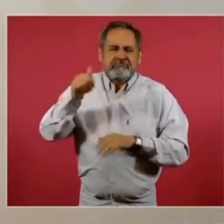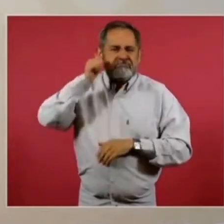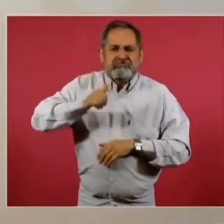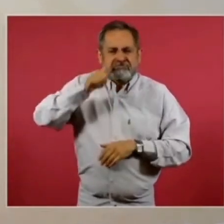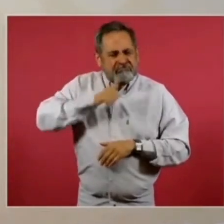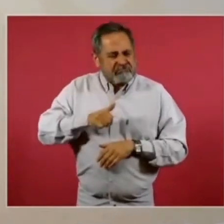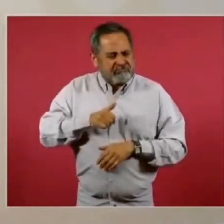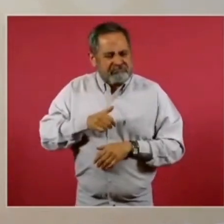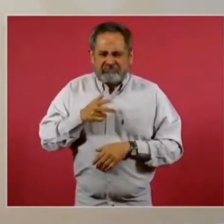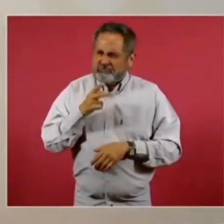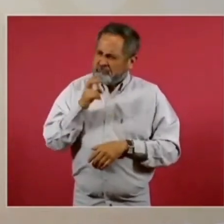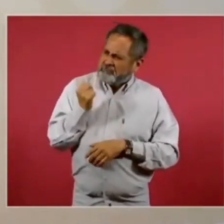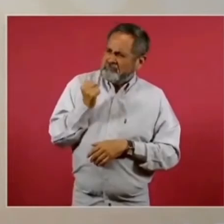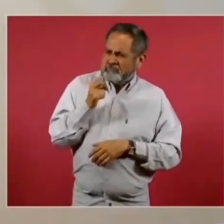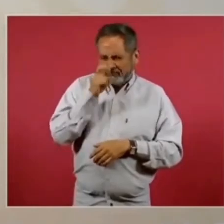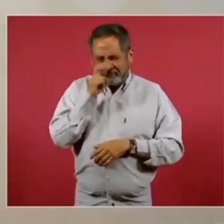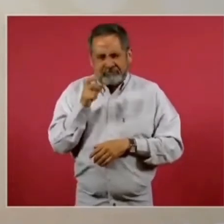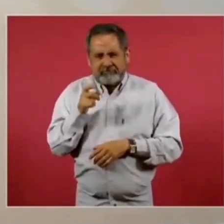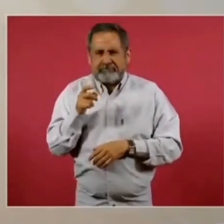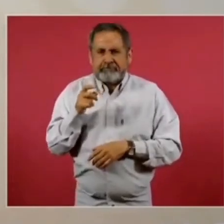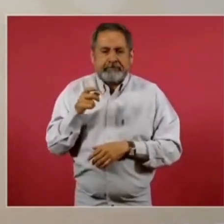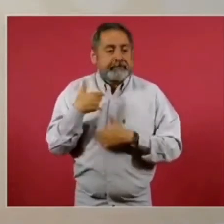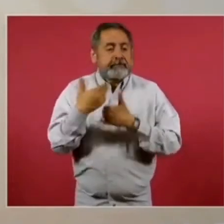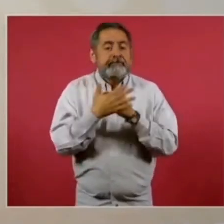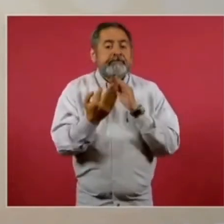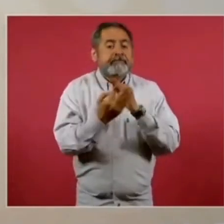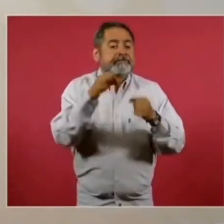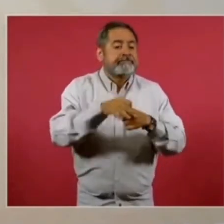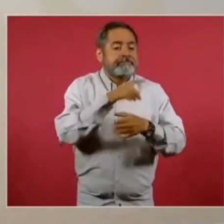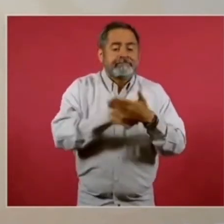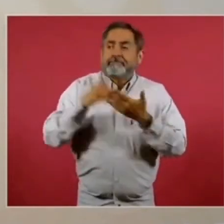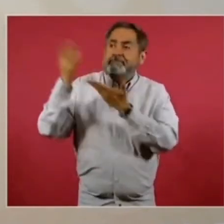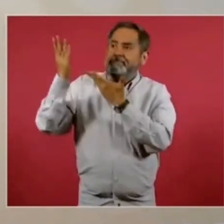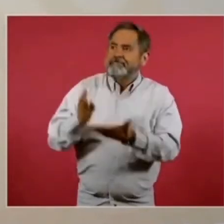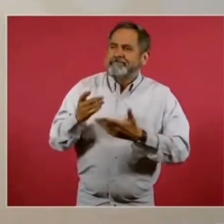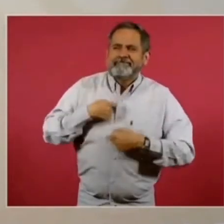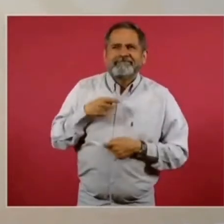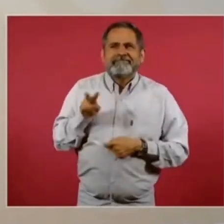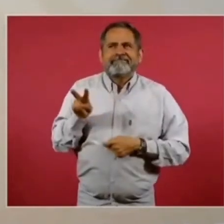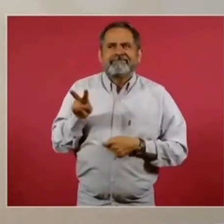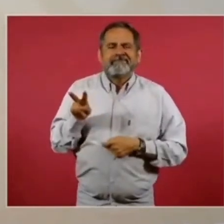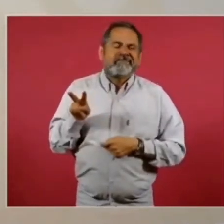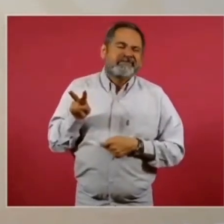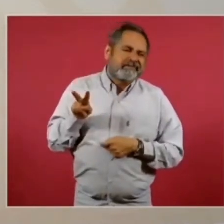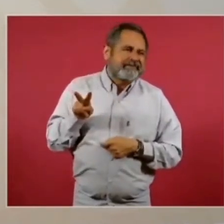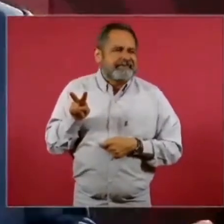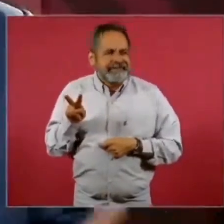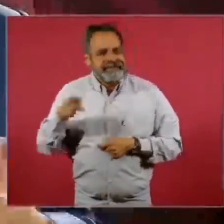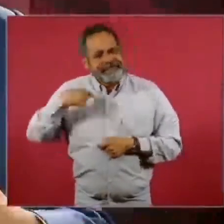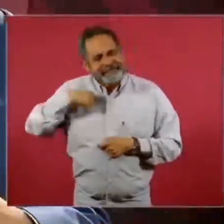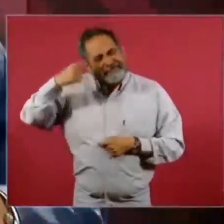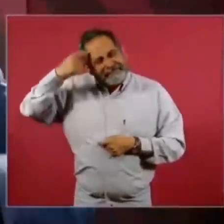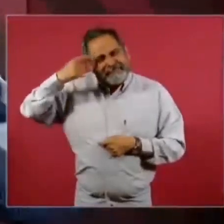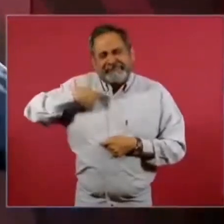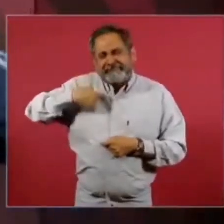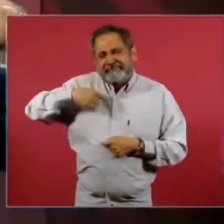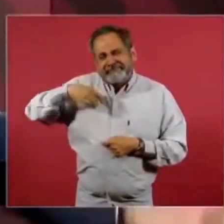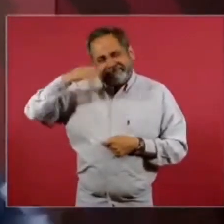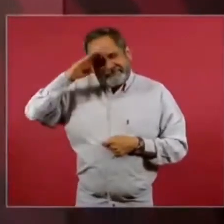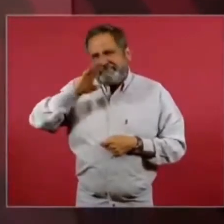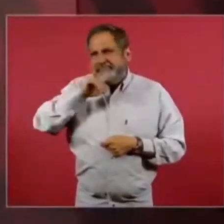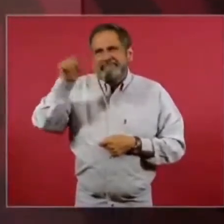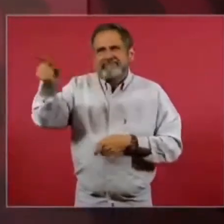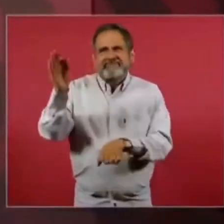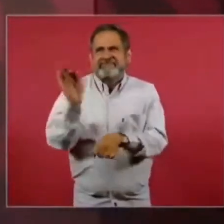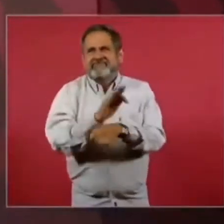conservador y venían las elecciones pues se mal pensaba no este viene